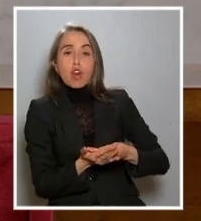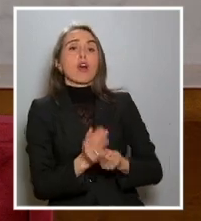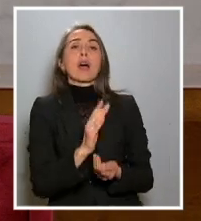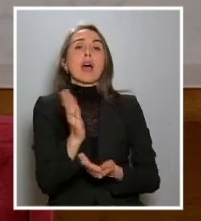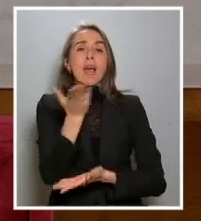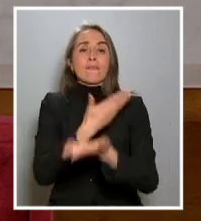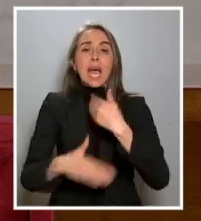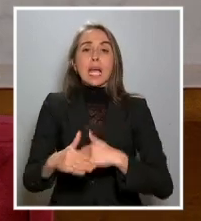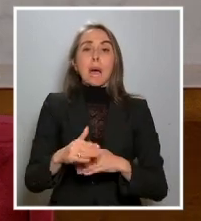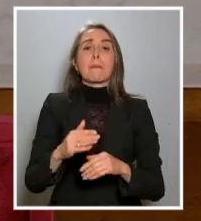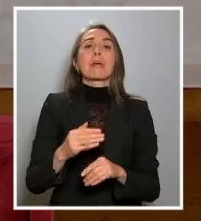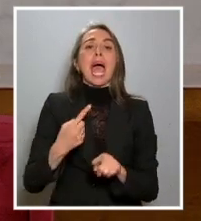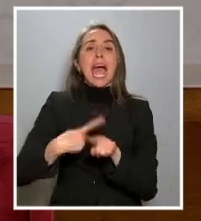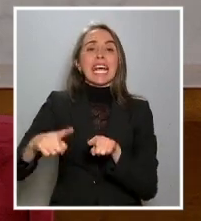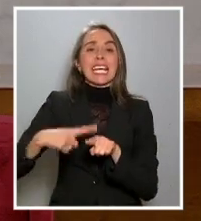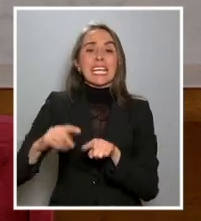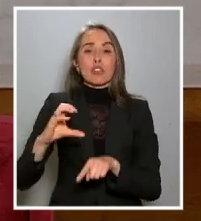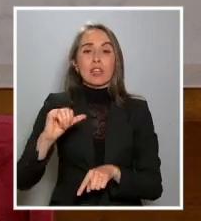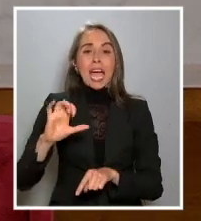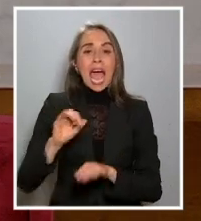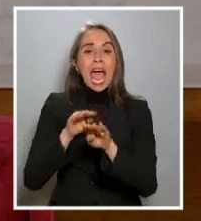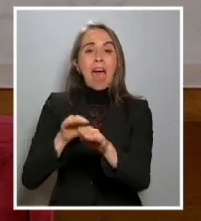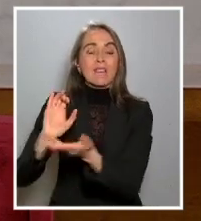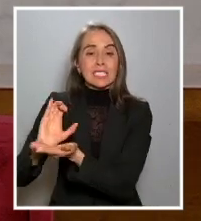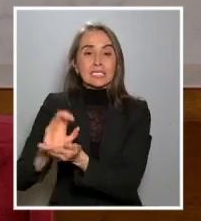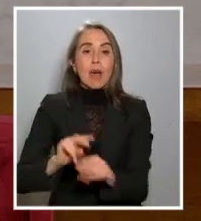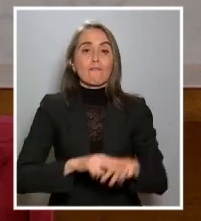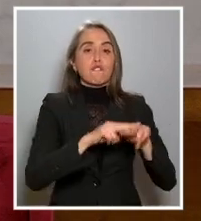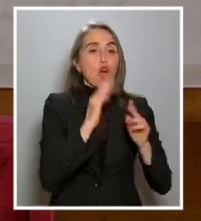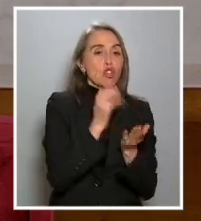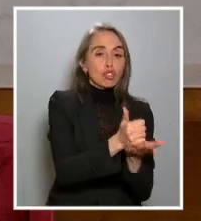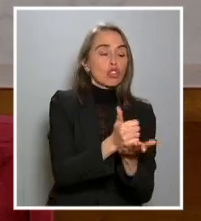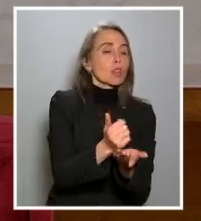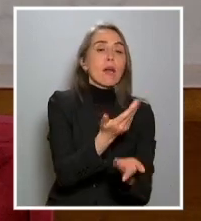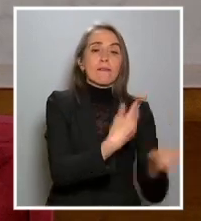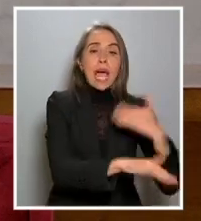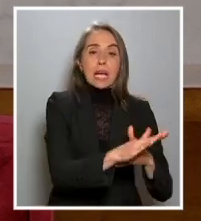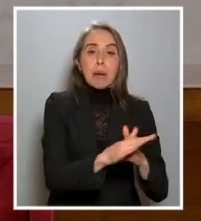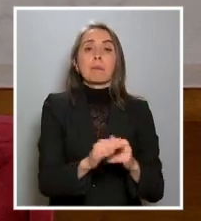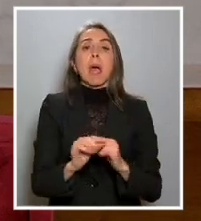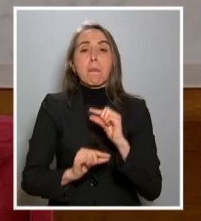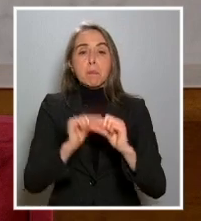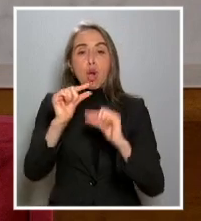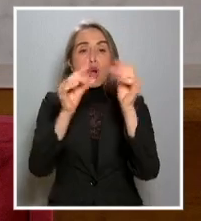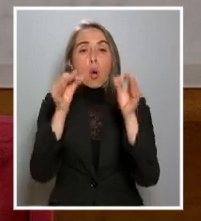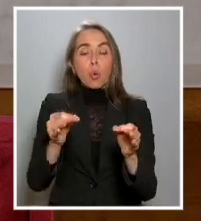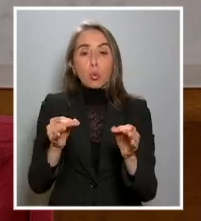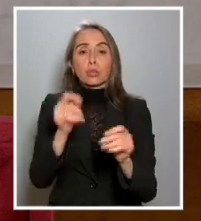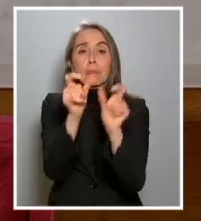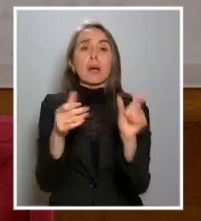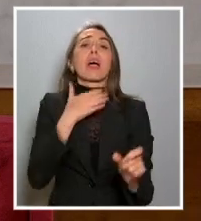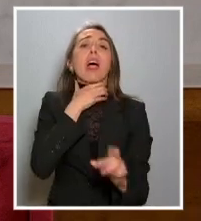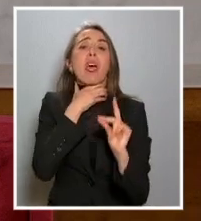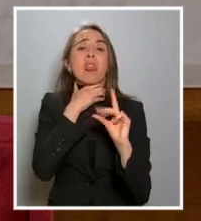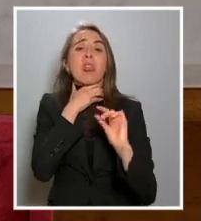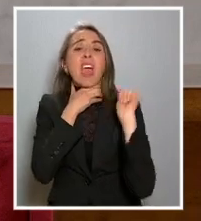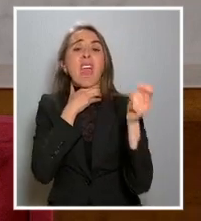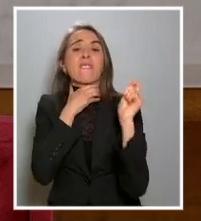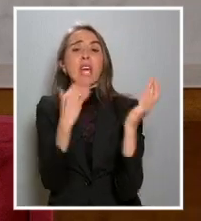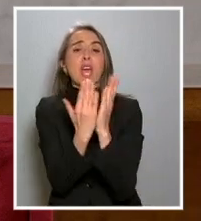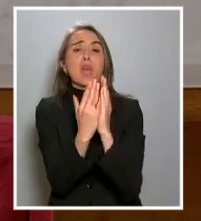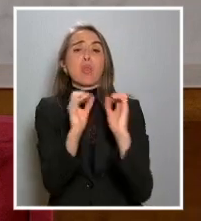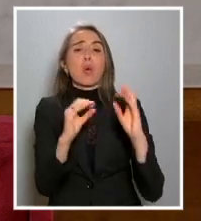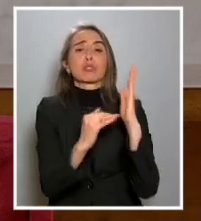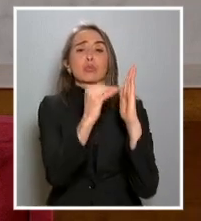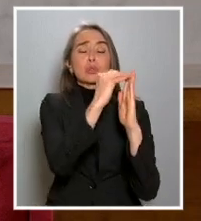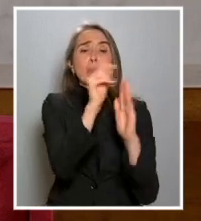el crédito con aval del Estado y el Fondo Solidario y dará una solución progresiva y justa pensada en los deudores,